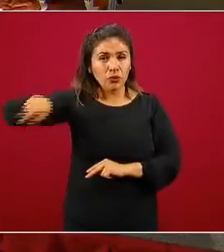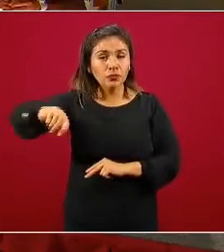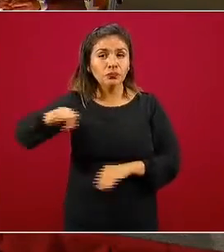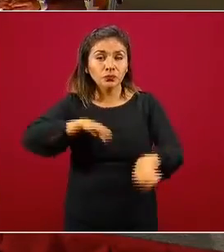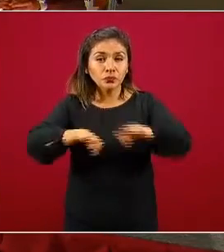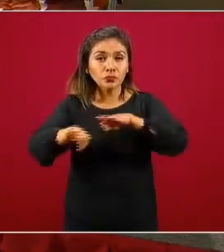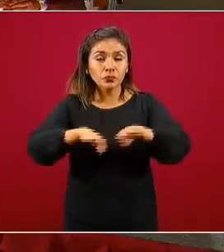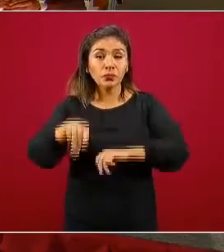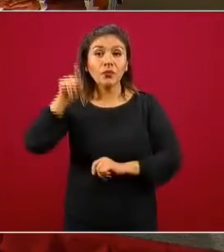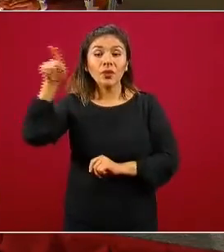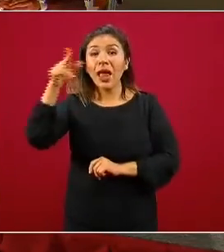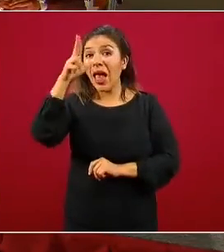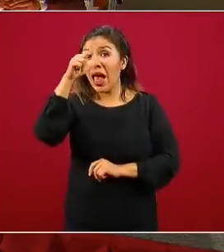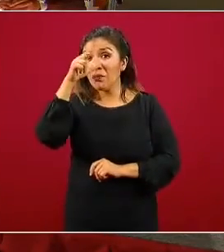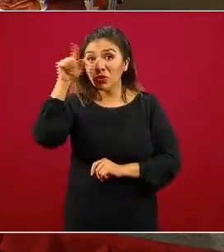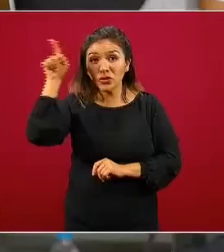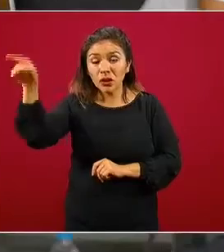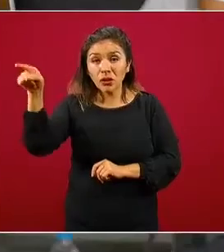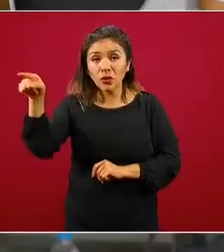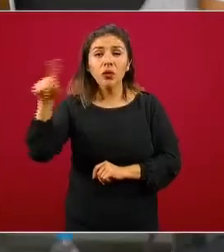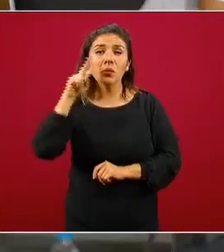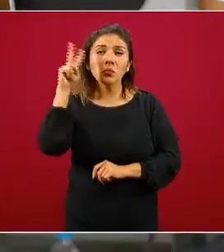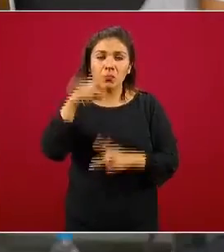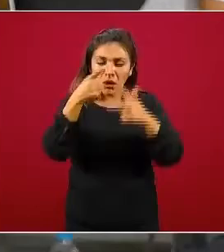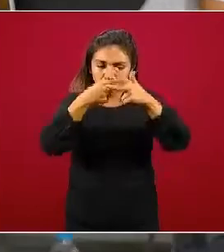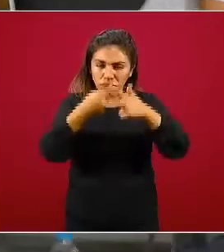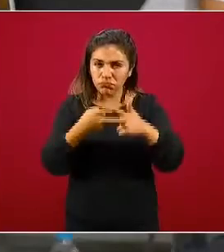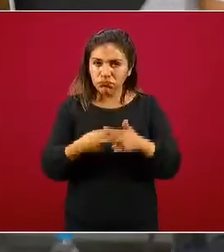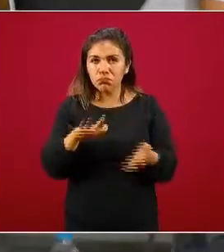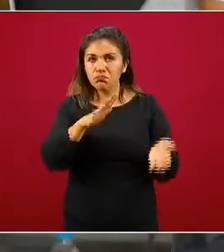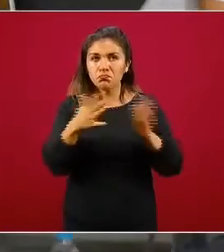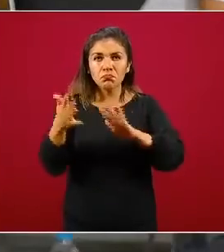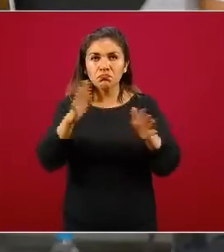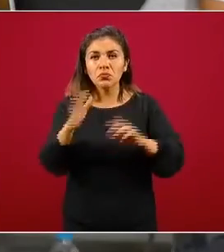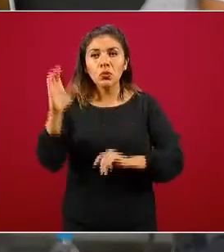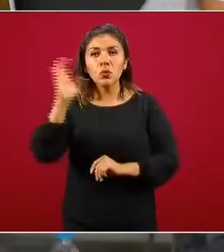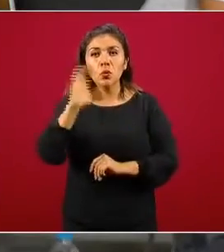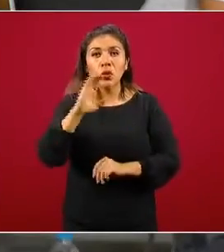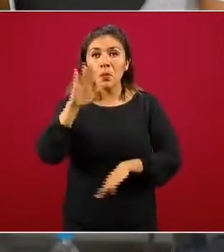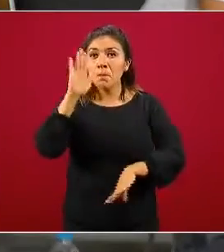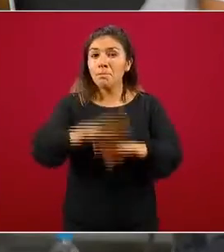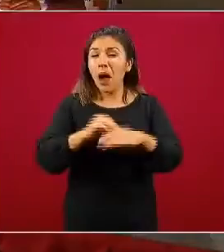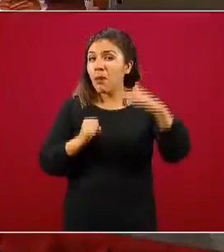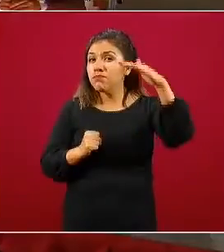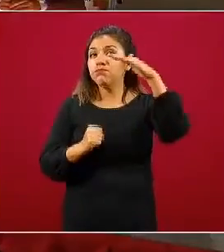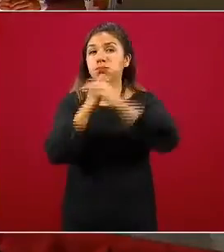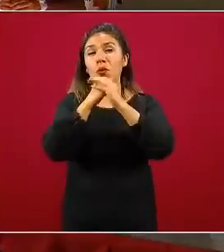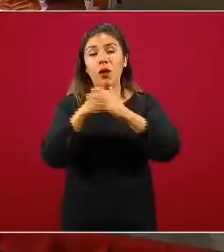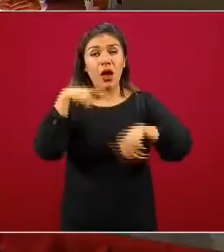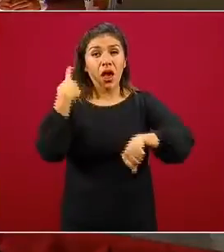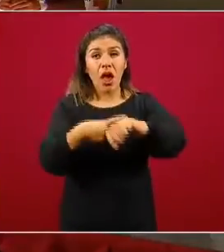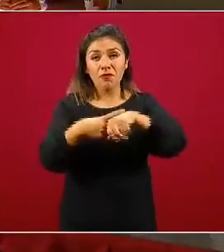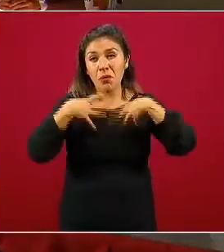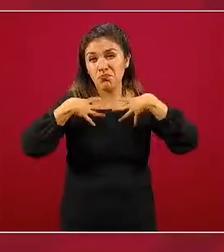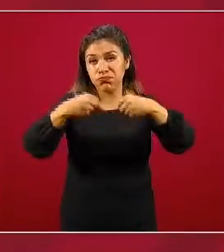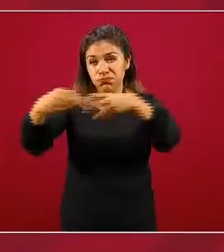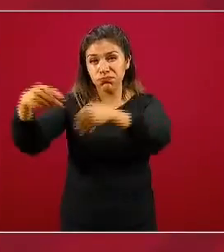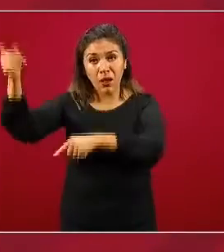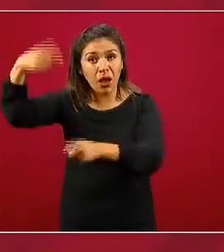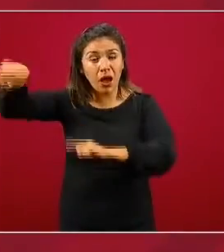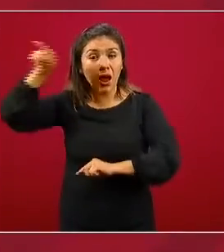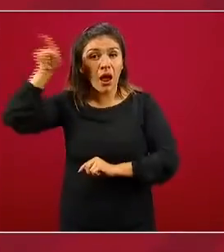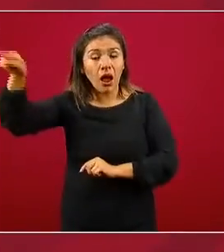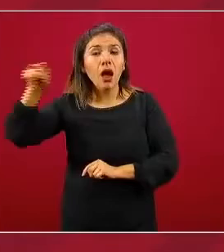En el caso de Hermosillo, se estima que el momento acme, pico, cresta de la curva